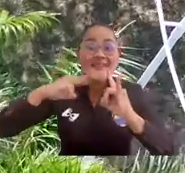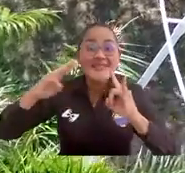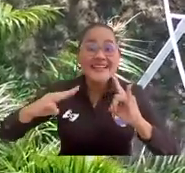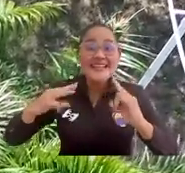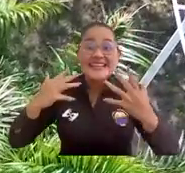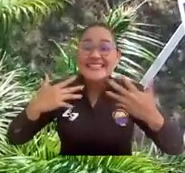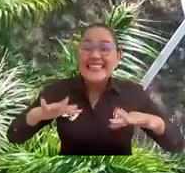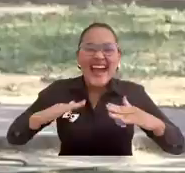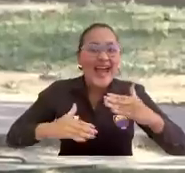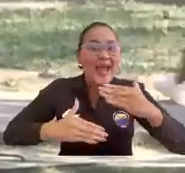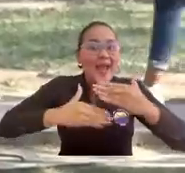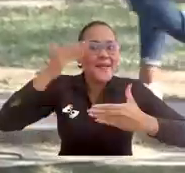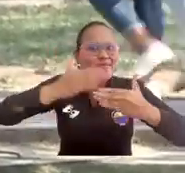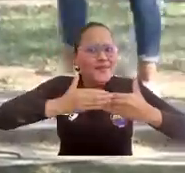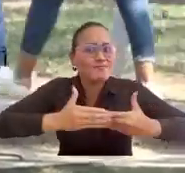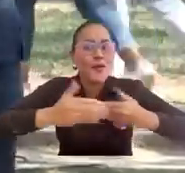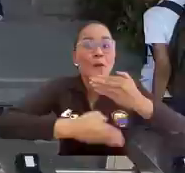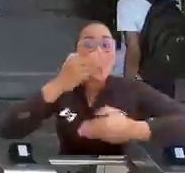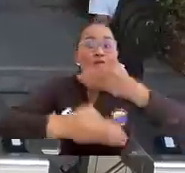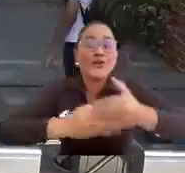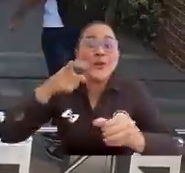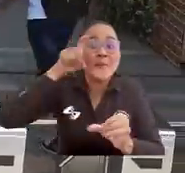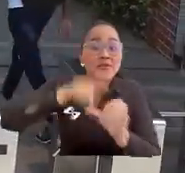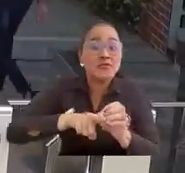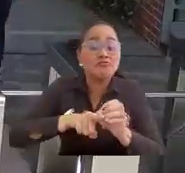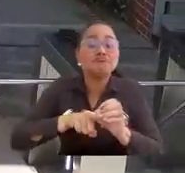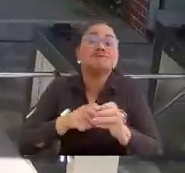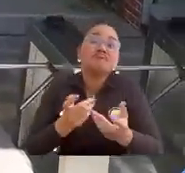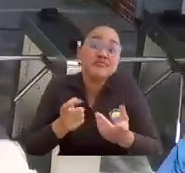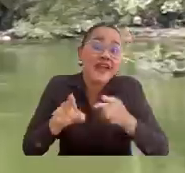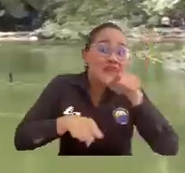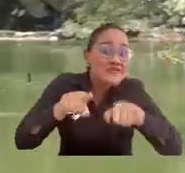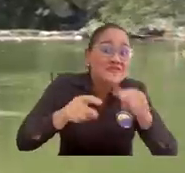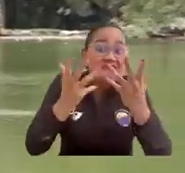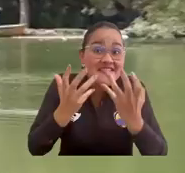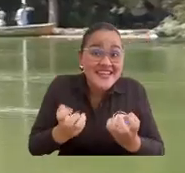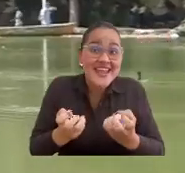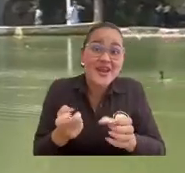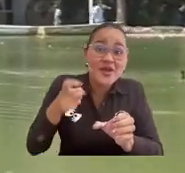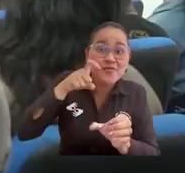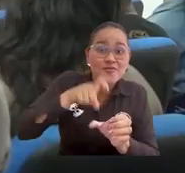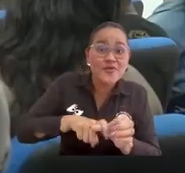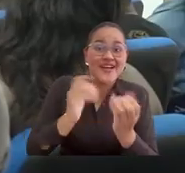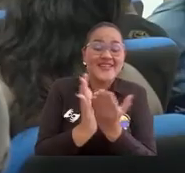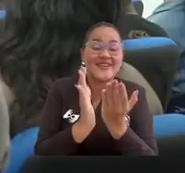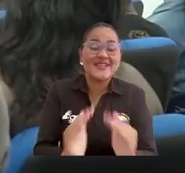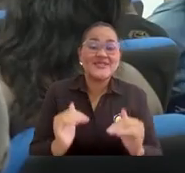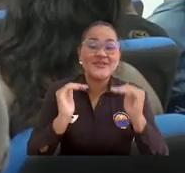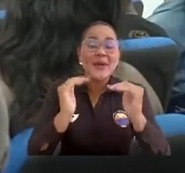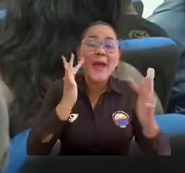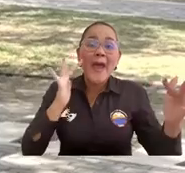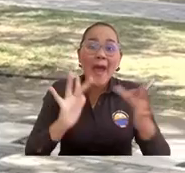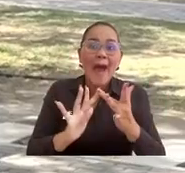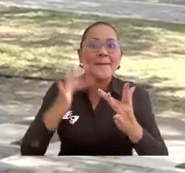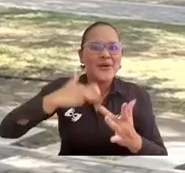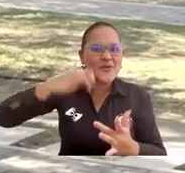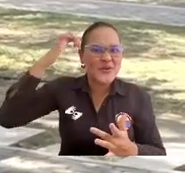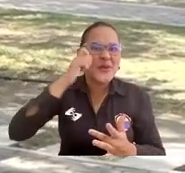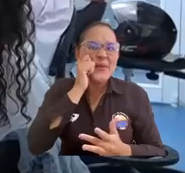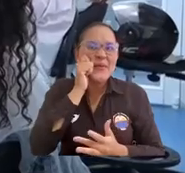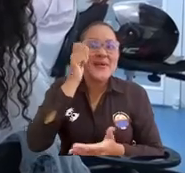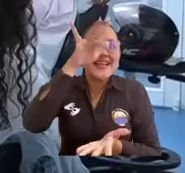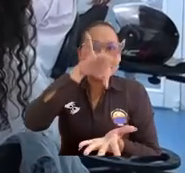la Universidad del Magdalena inicia un nuevo proceso de admisión para quienes deseen acceder a la educación superior en la modalidad de pregrado